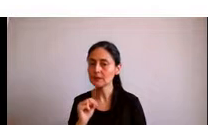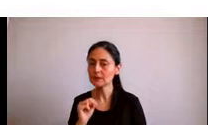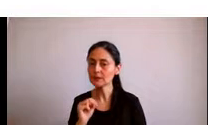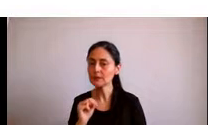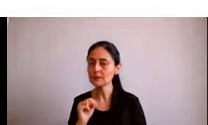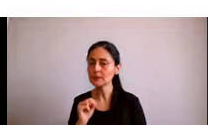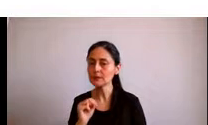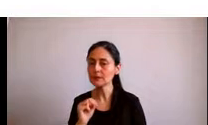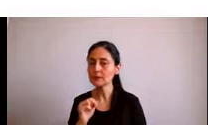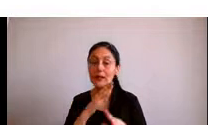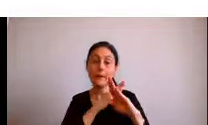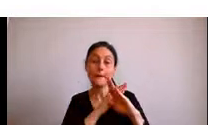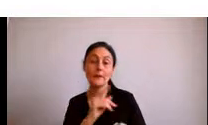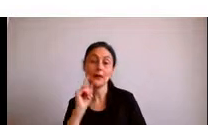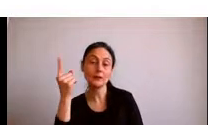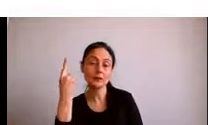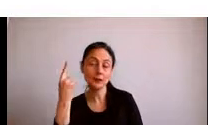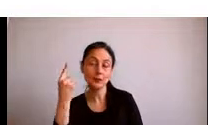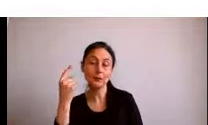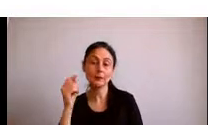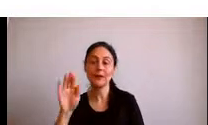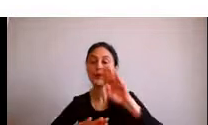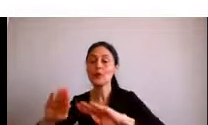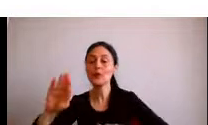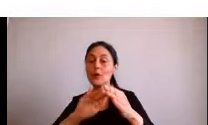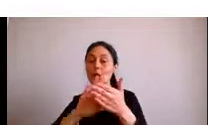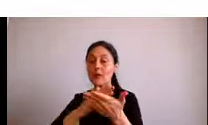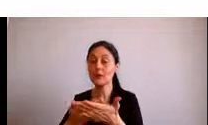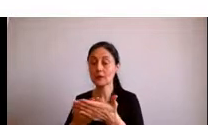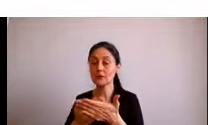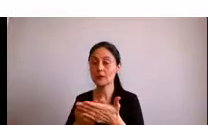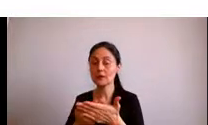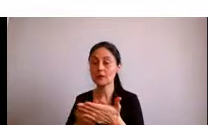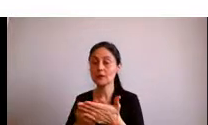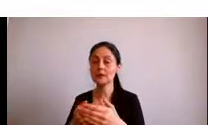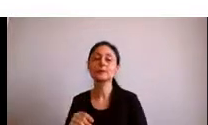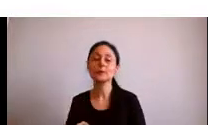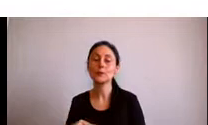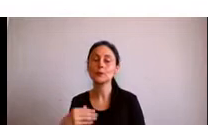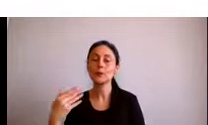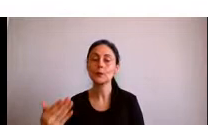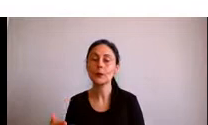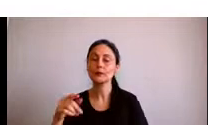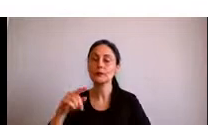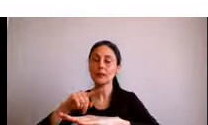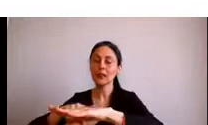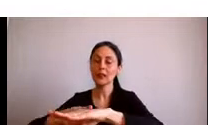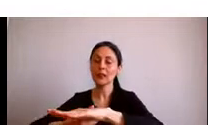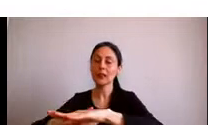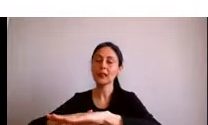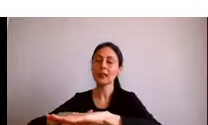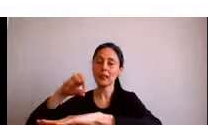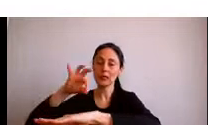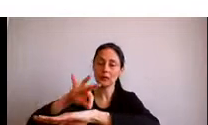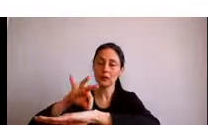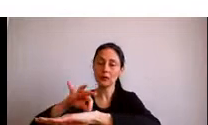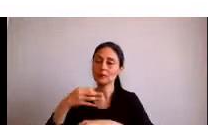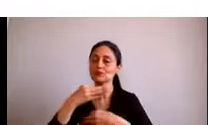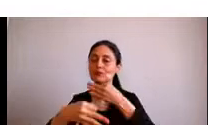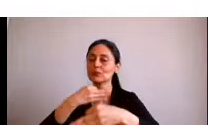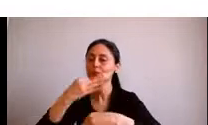la promoción de la salud. Por lo tanto, los tecnólogos médicos tenemos bastante que hablar o que mencionar sobre esta